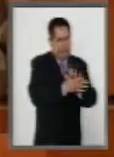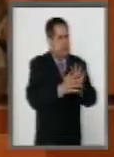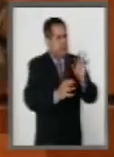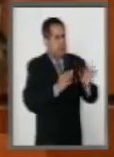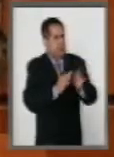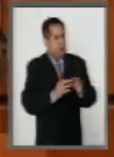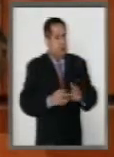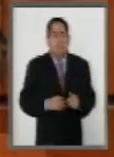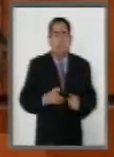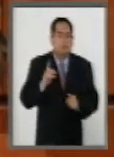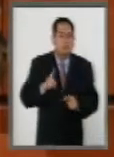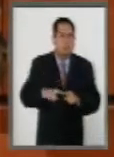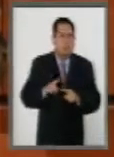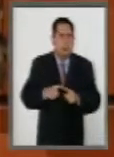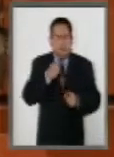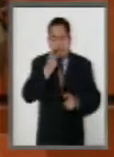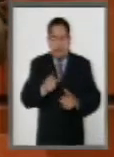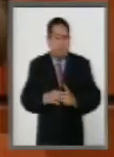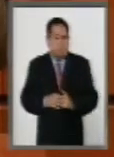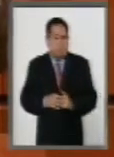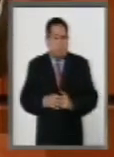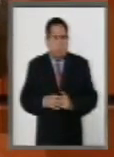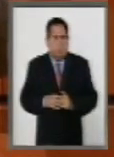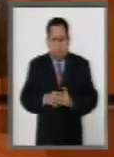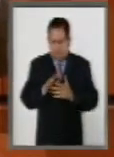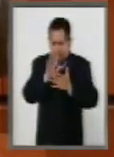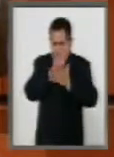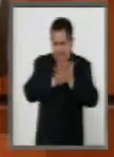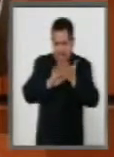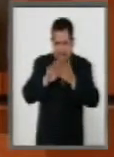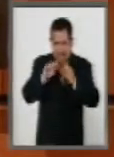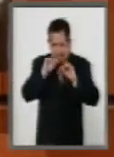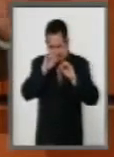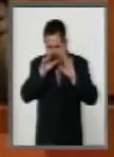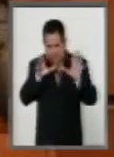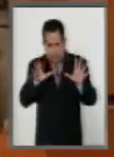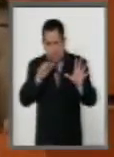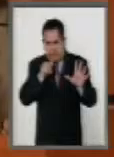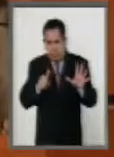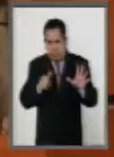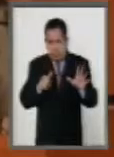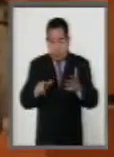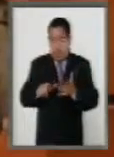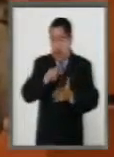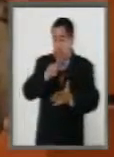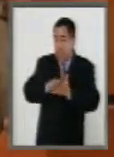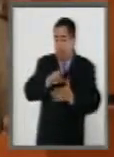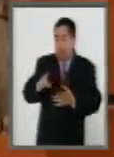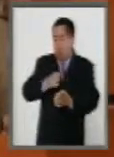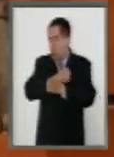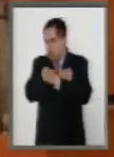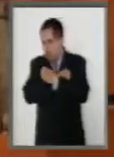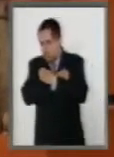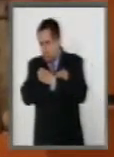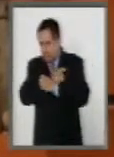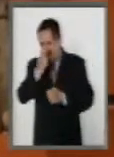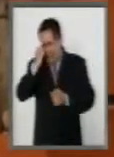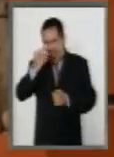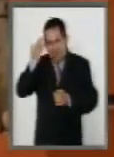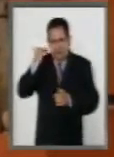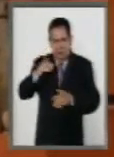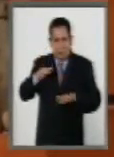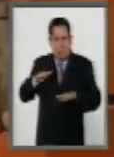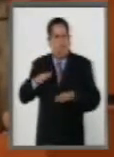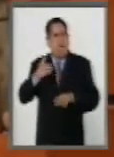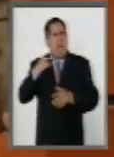Es decir, algo ambiguo. En la Ley General de Educación, cuando se hizo aquella reforma después